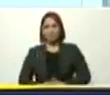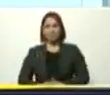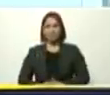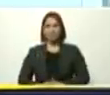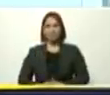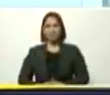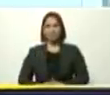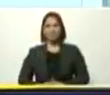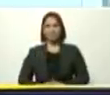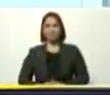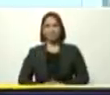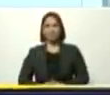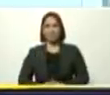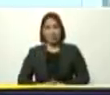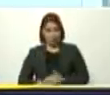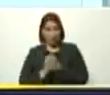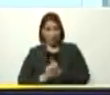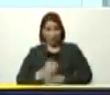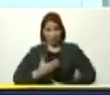¿Les interesa, Carmen Teresa?